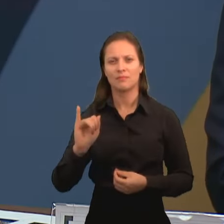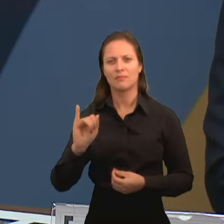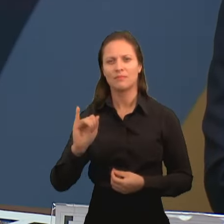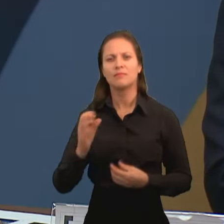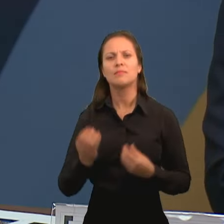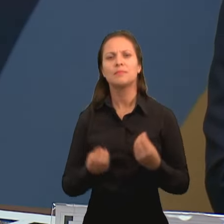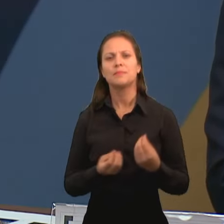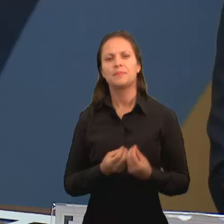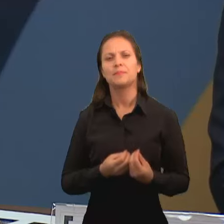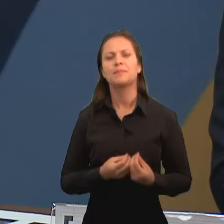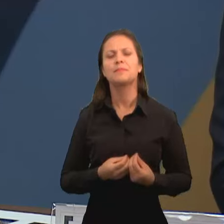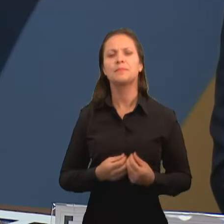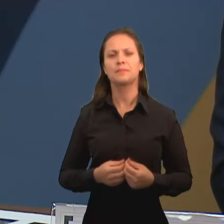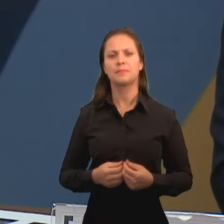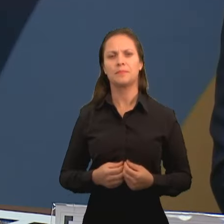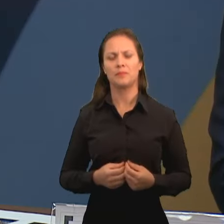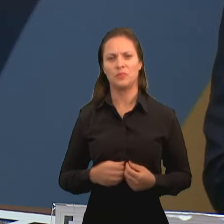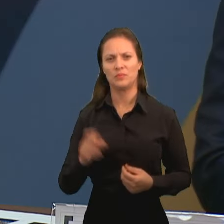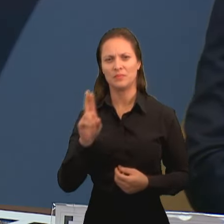generativa,